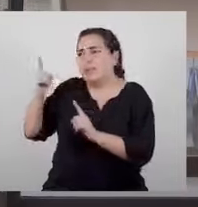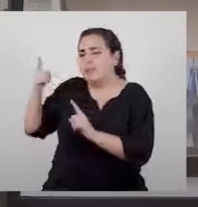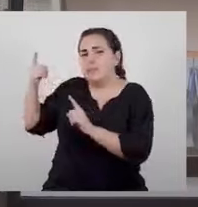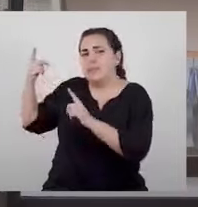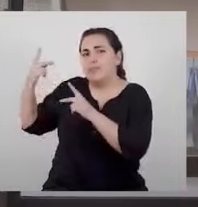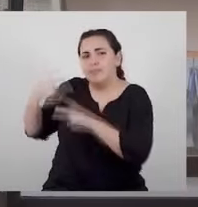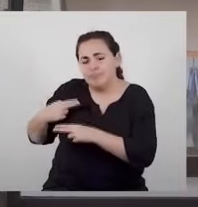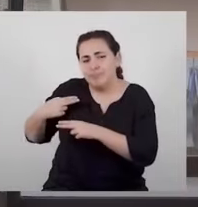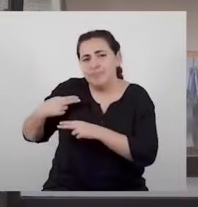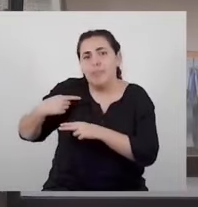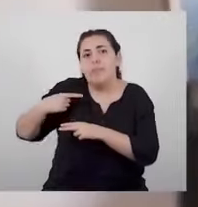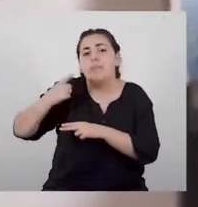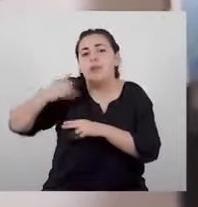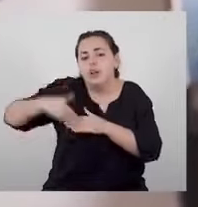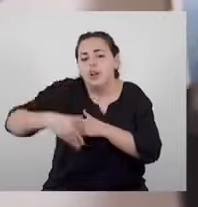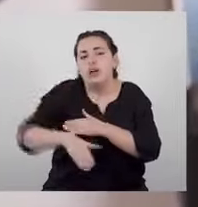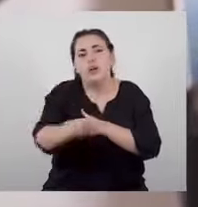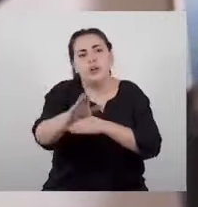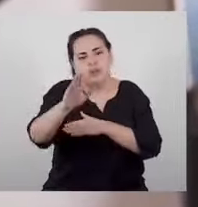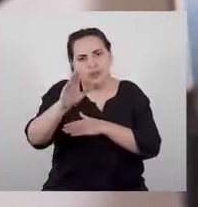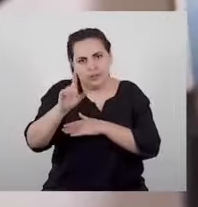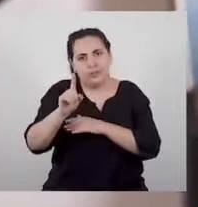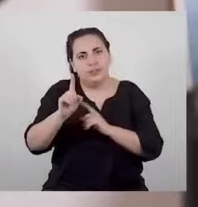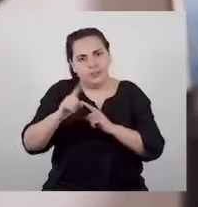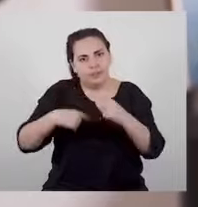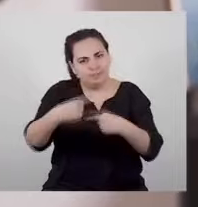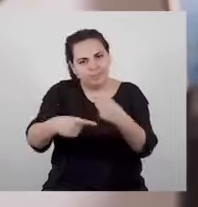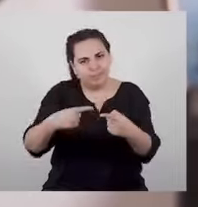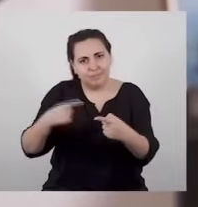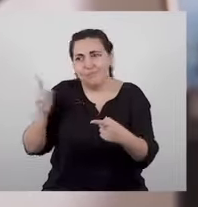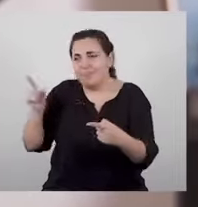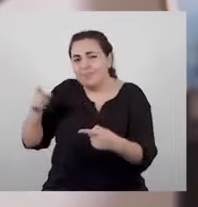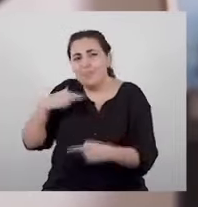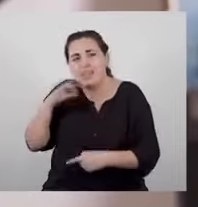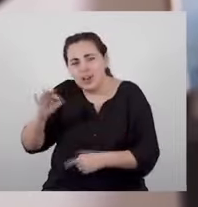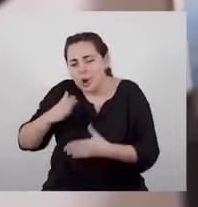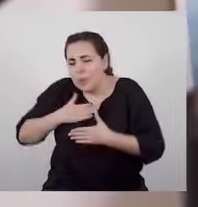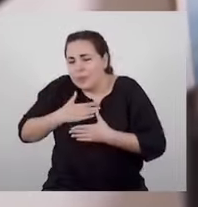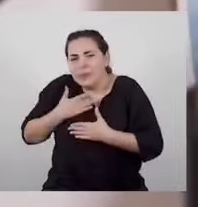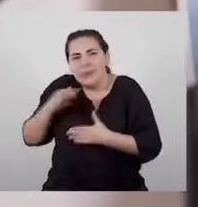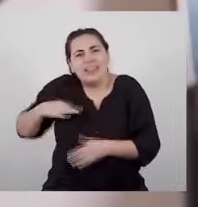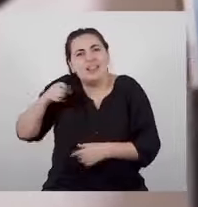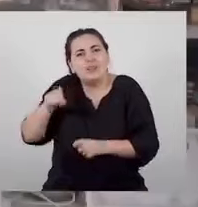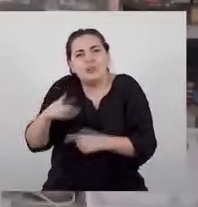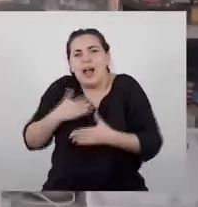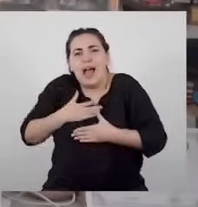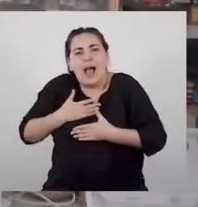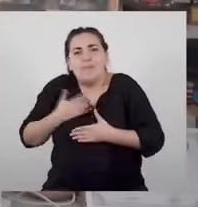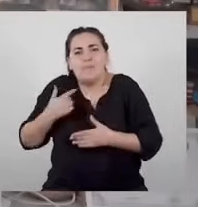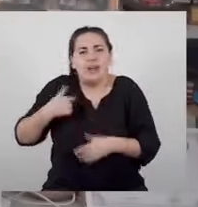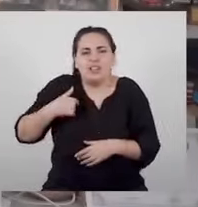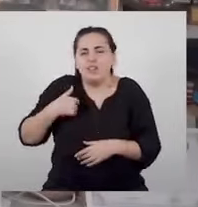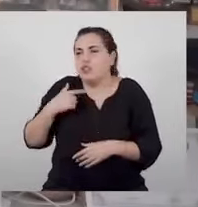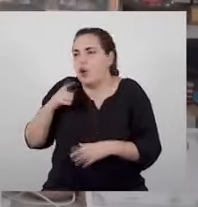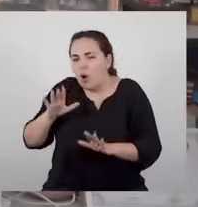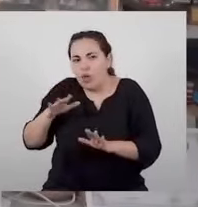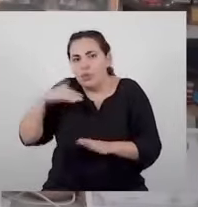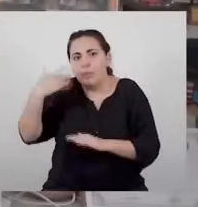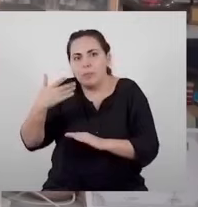no se nos termina para nosotros con el amor que tenía mi hijo por la vida yo no puedo ser egoísta y decir bueno me voy y me mato yo tengo que seguir